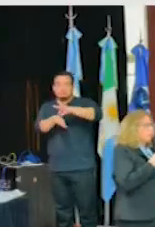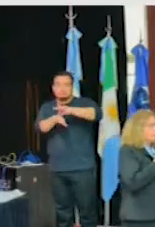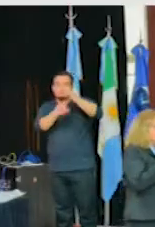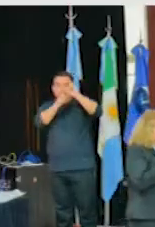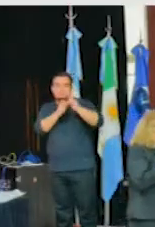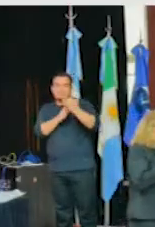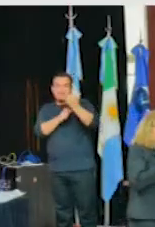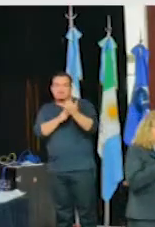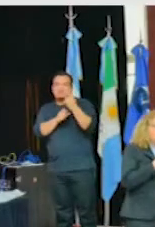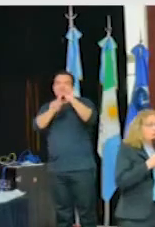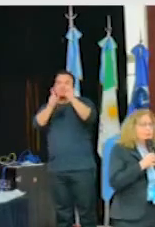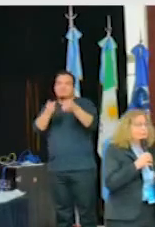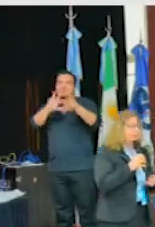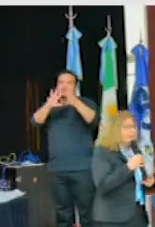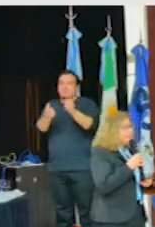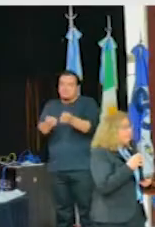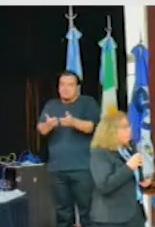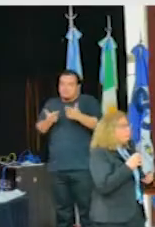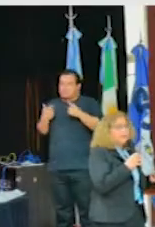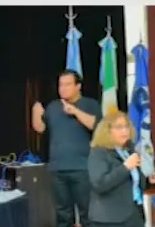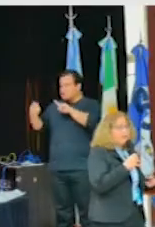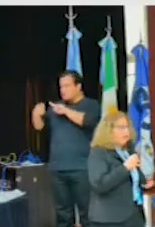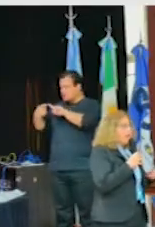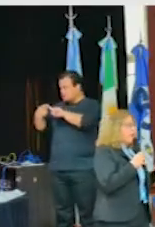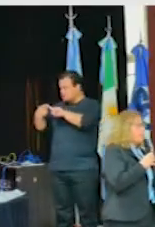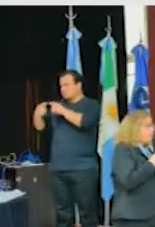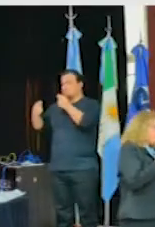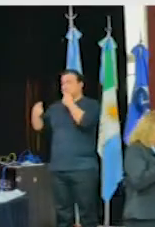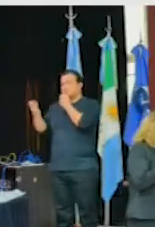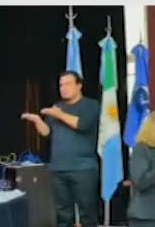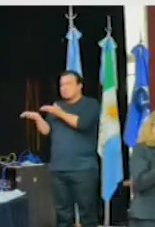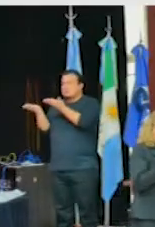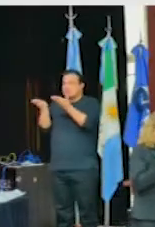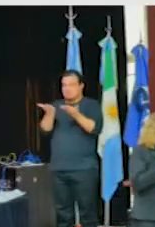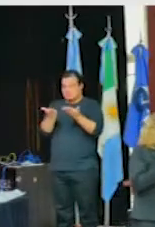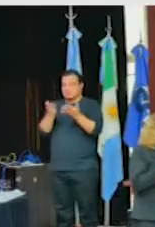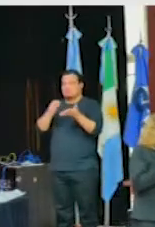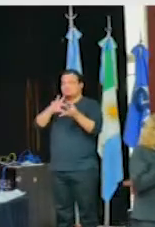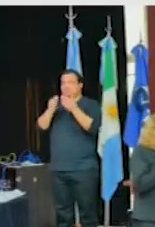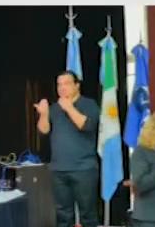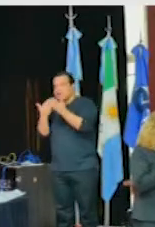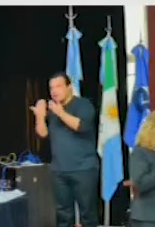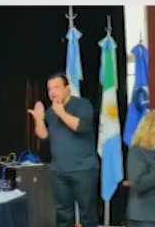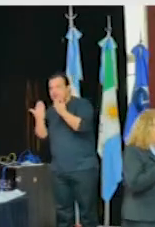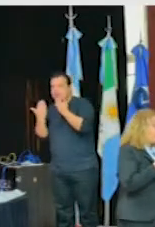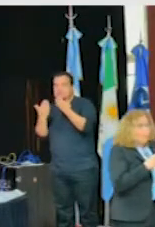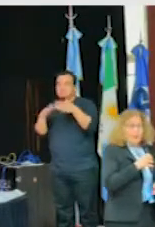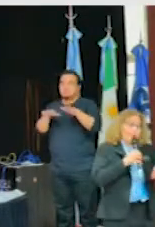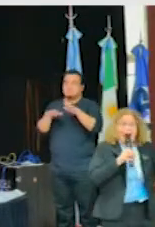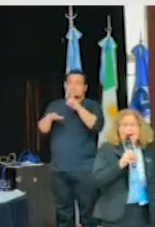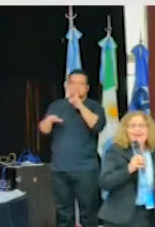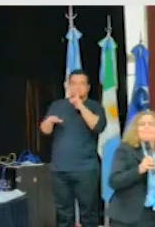cómo son recibidos, nuestra manera de escuchar, la forma de hablar, los silencios.